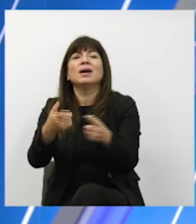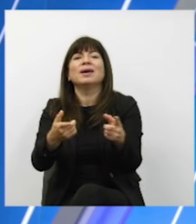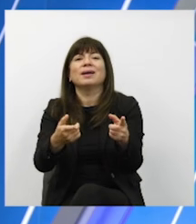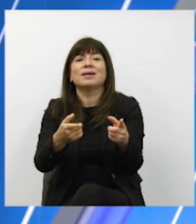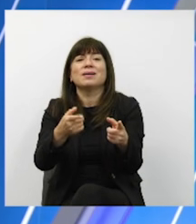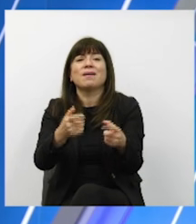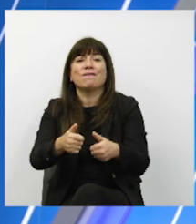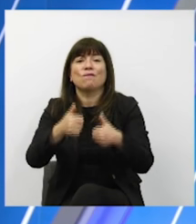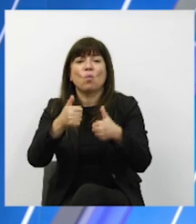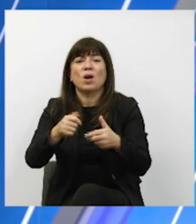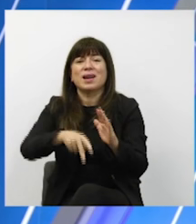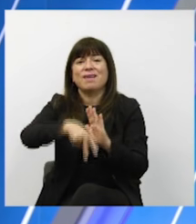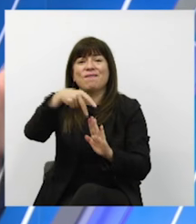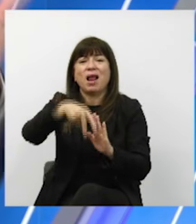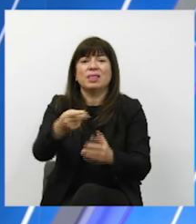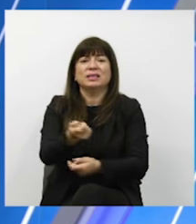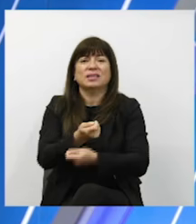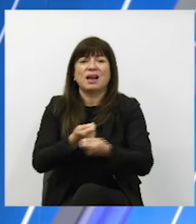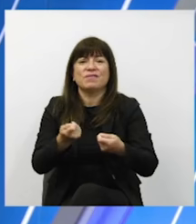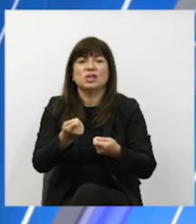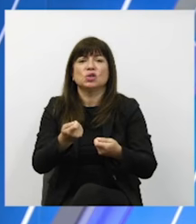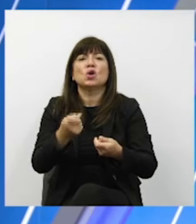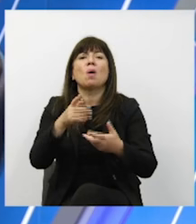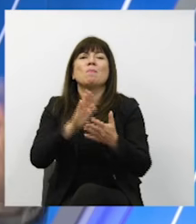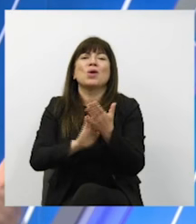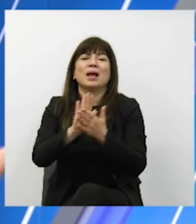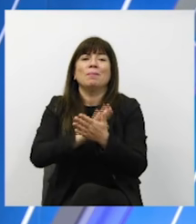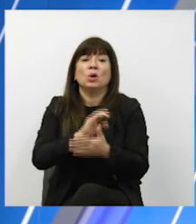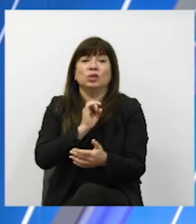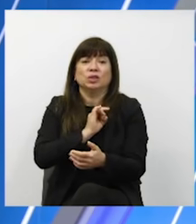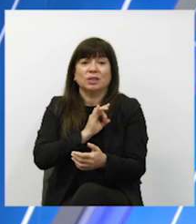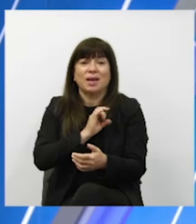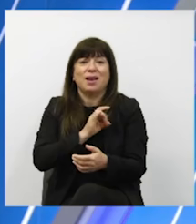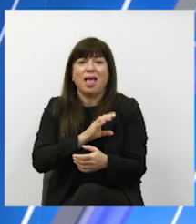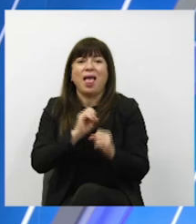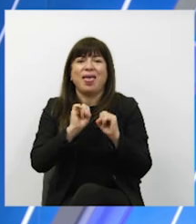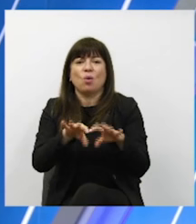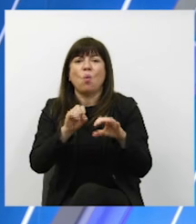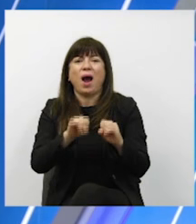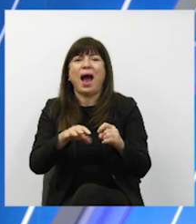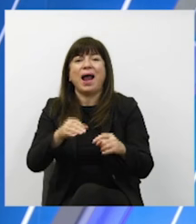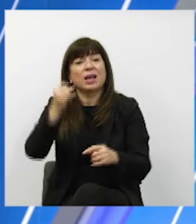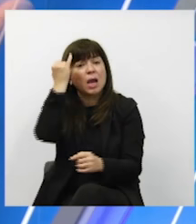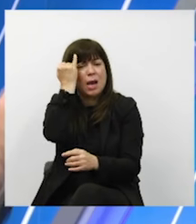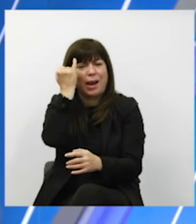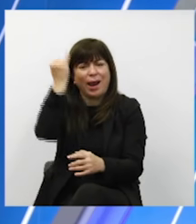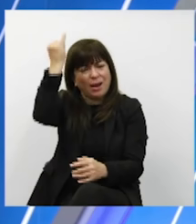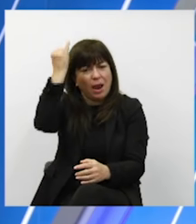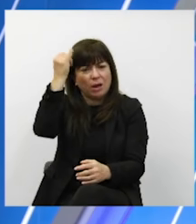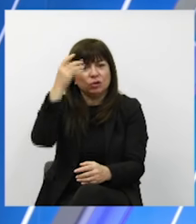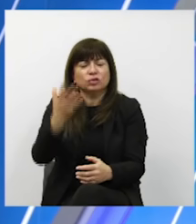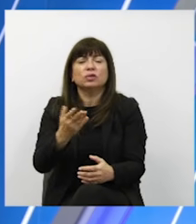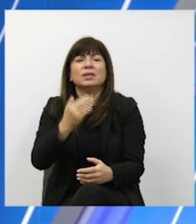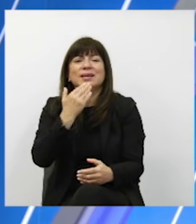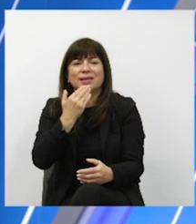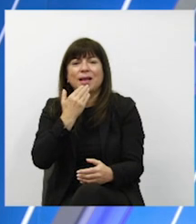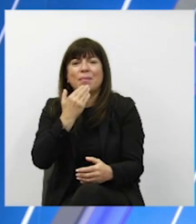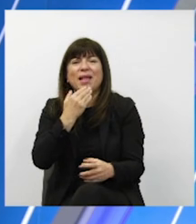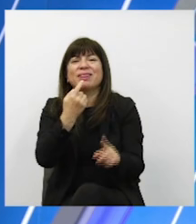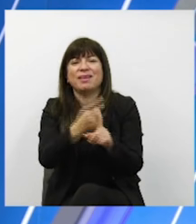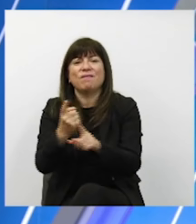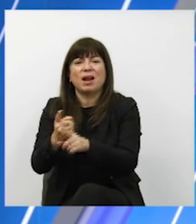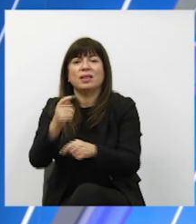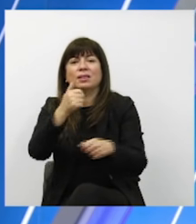que tengan buen nivel de servicio, como en Chile, donde podemos educar ingenieros, podemos educar